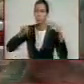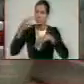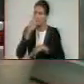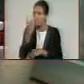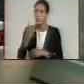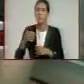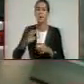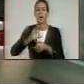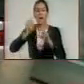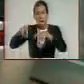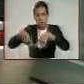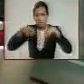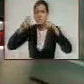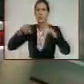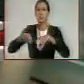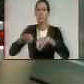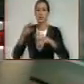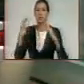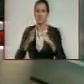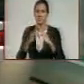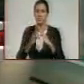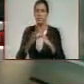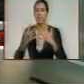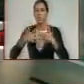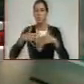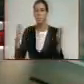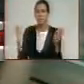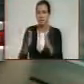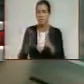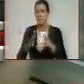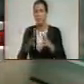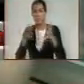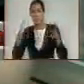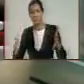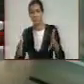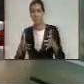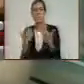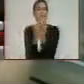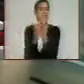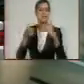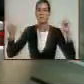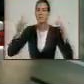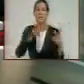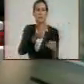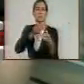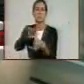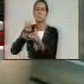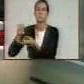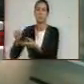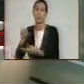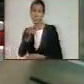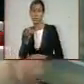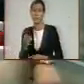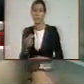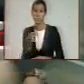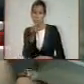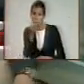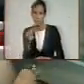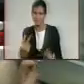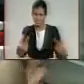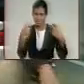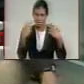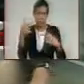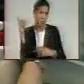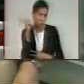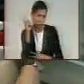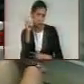de vivienda, de pequeña y mediana industria, etc. Liberarían los intereses de forma tal que usted, amiga que me está oyendo, usted,